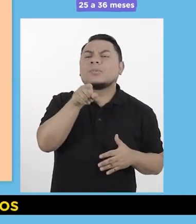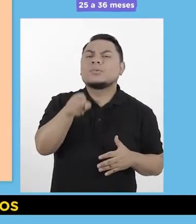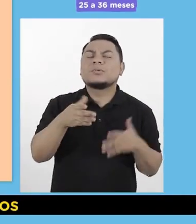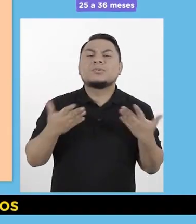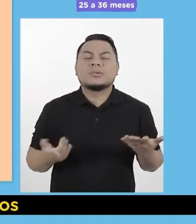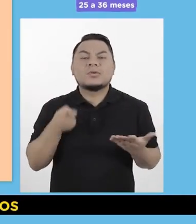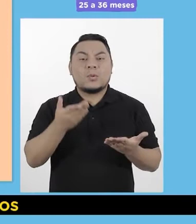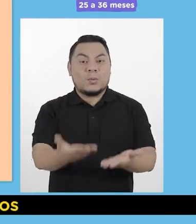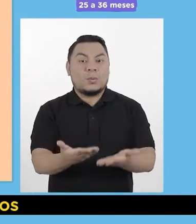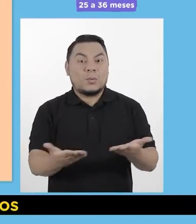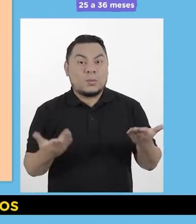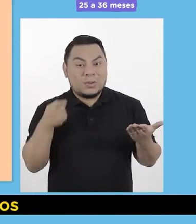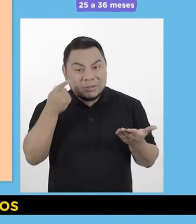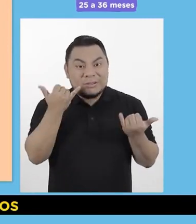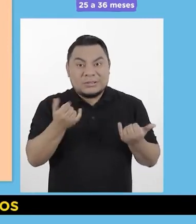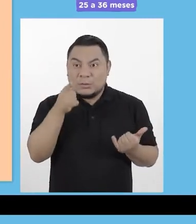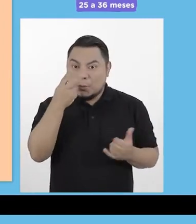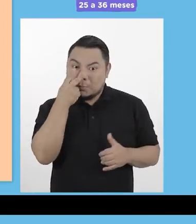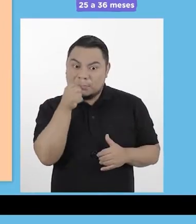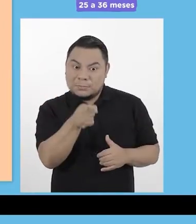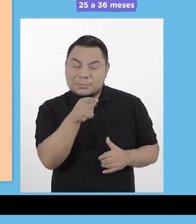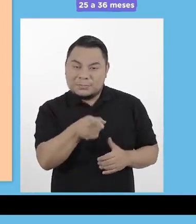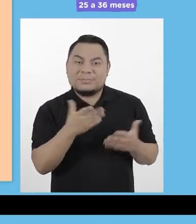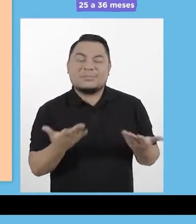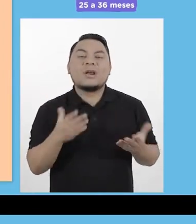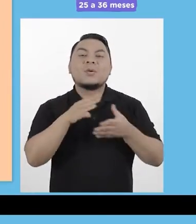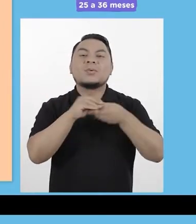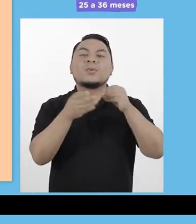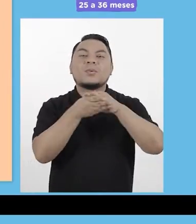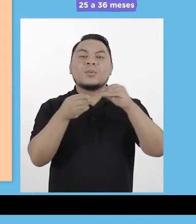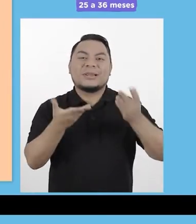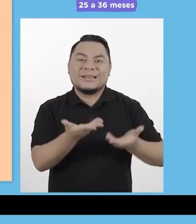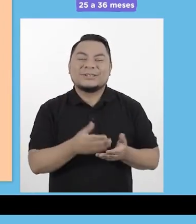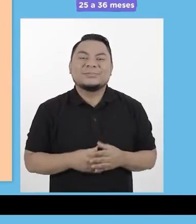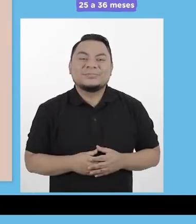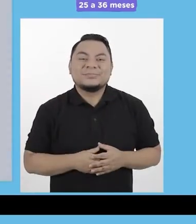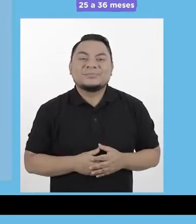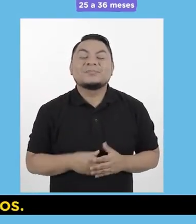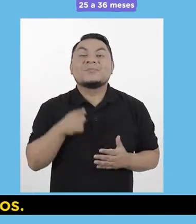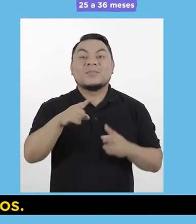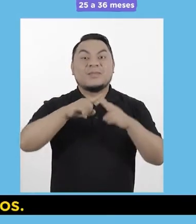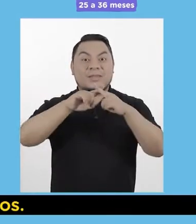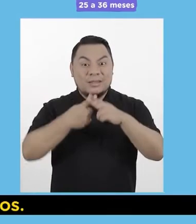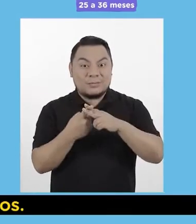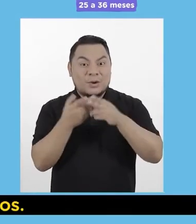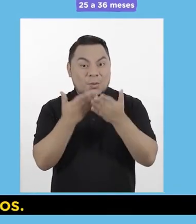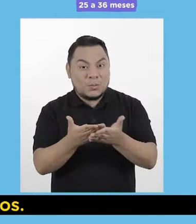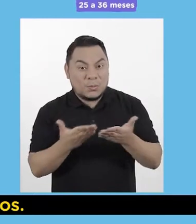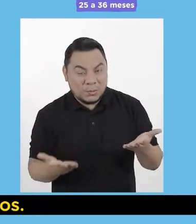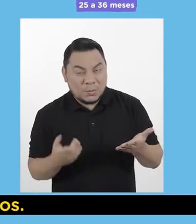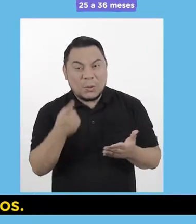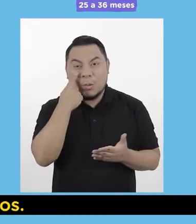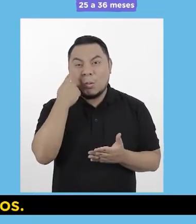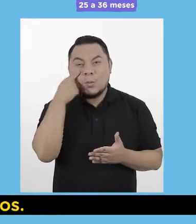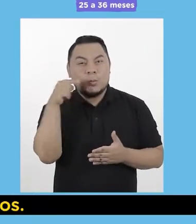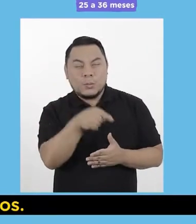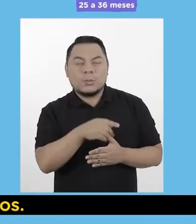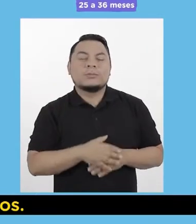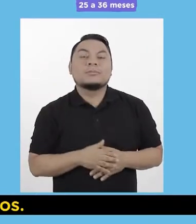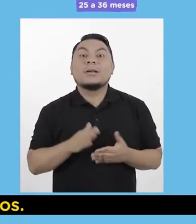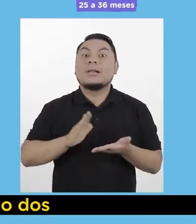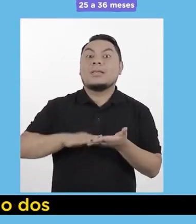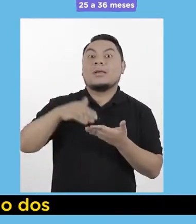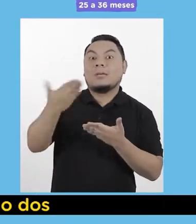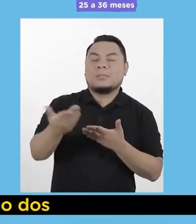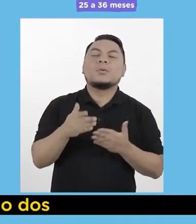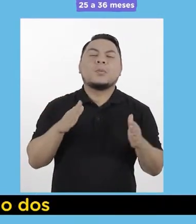puedes preguntarle por los objetos que observaron en el cuento. Empieza con los objetos